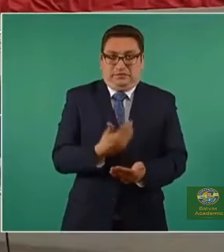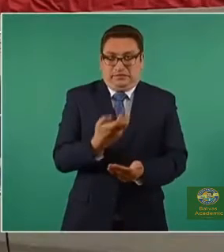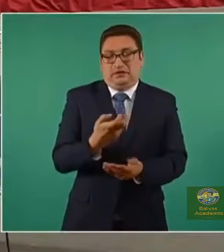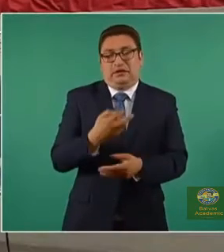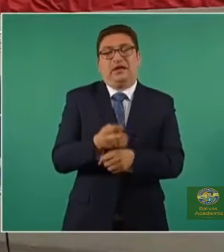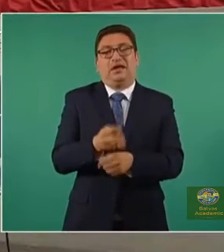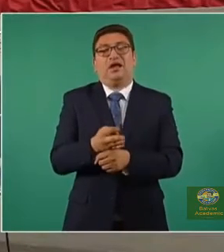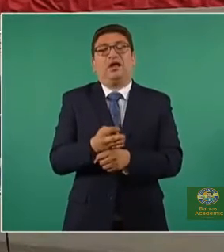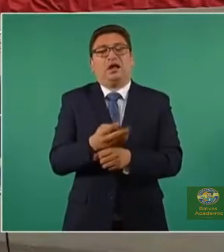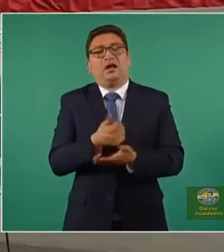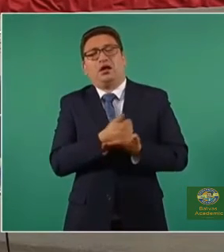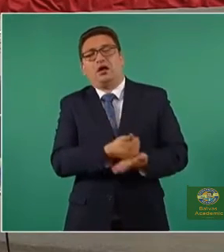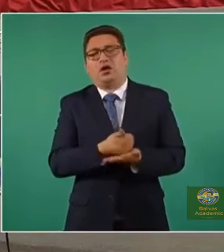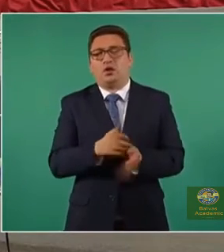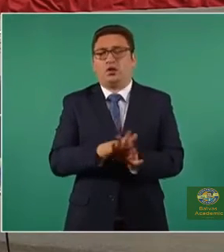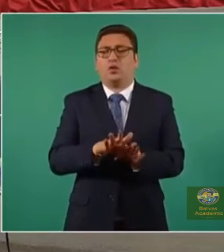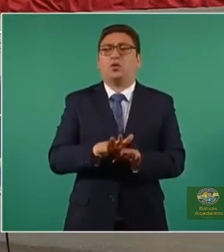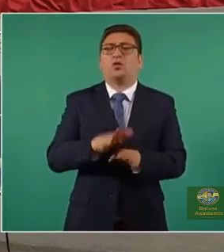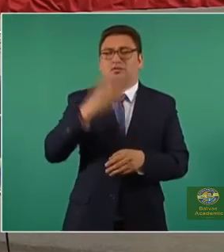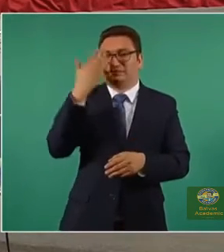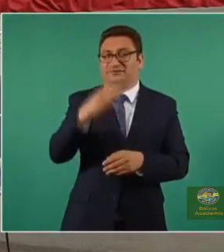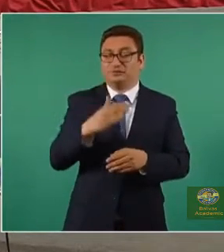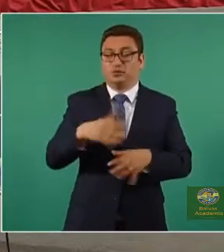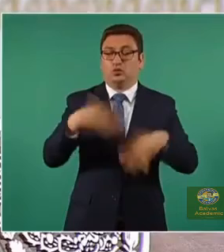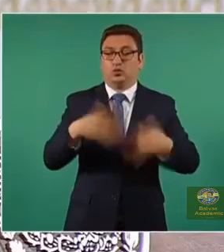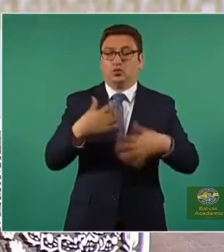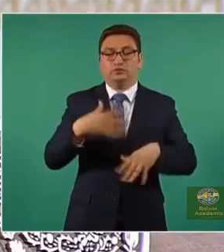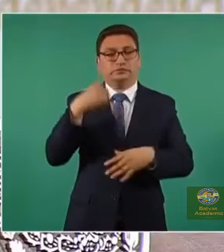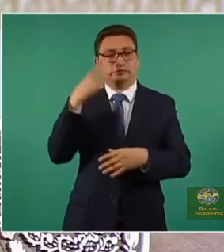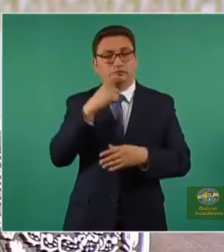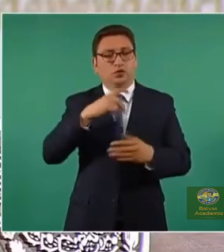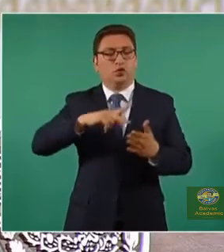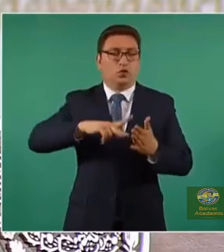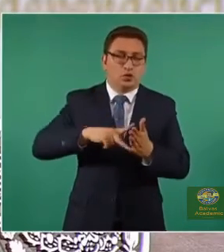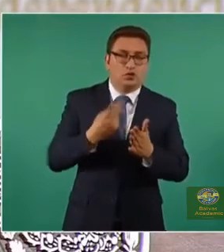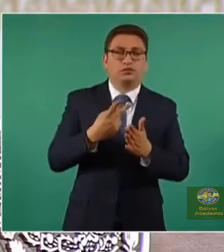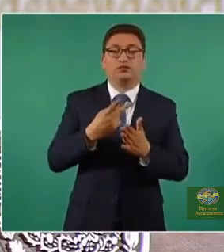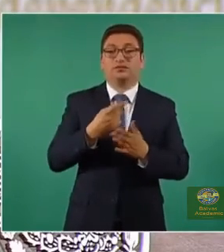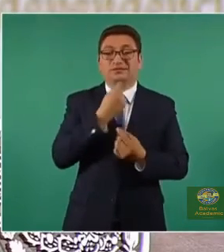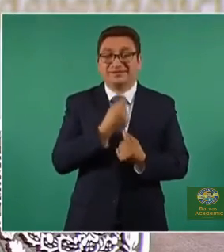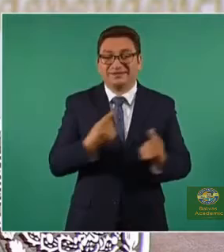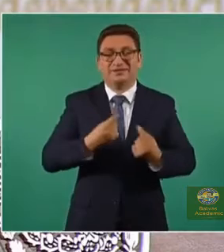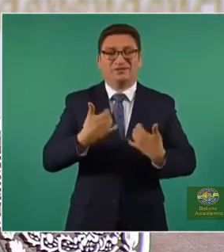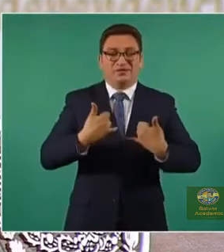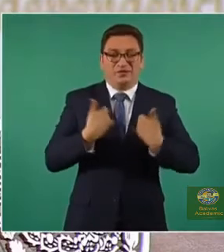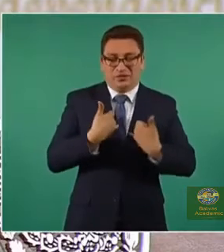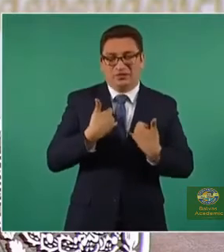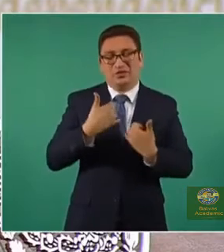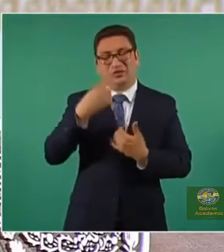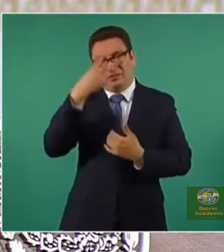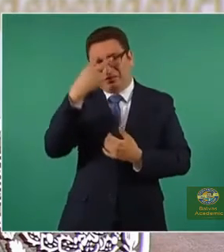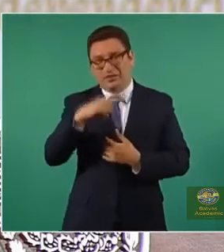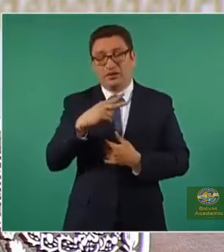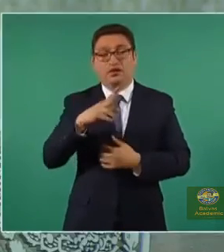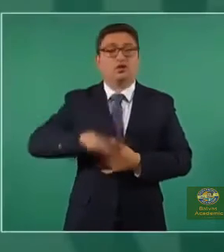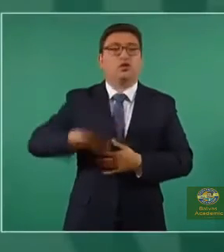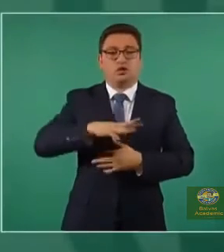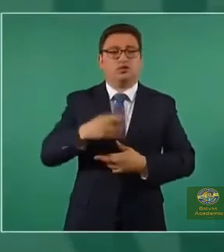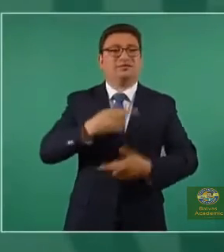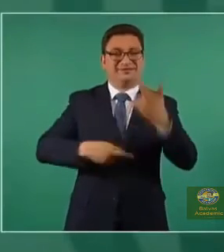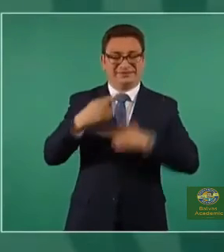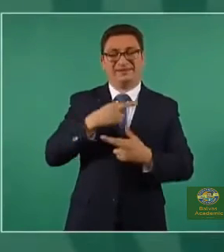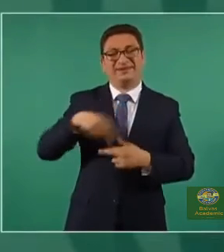particular, acompañarlos en este gran desafío, que es que los niños, niñas y adolescentes de México vuelvan